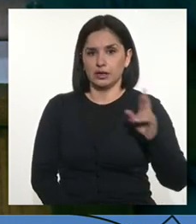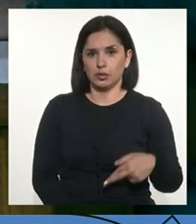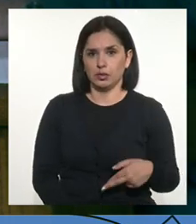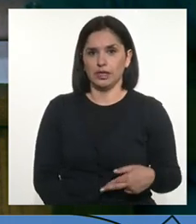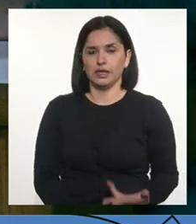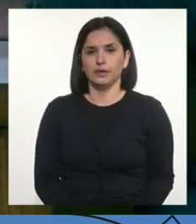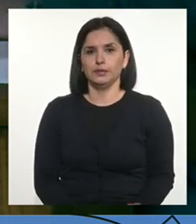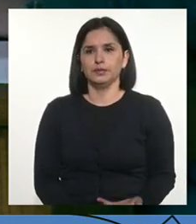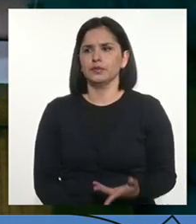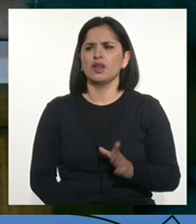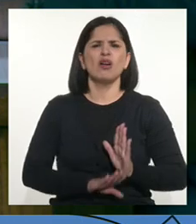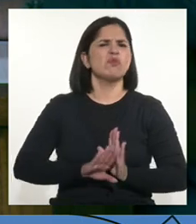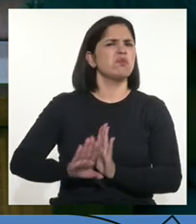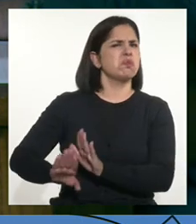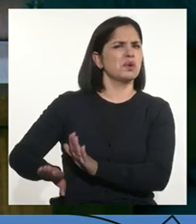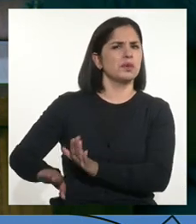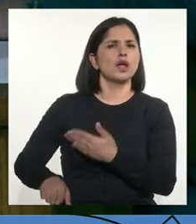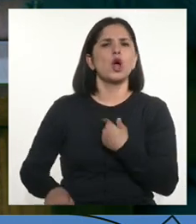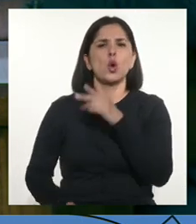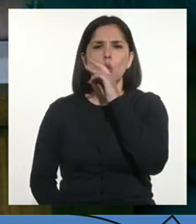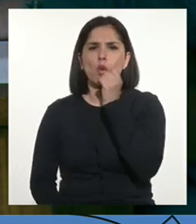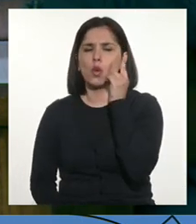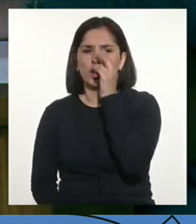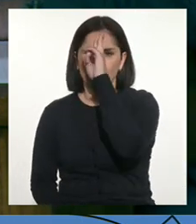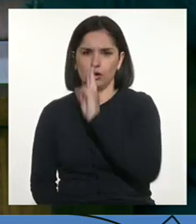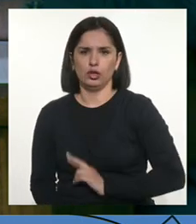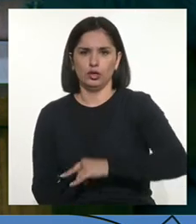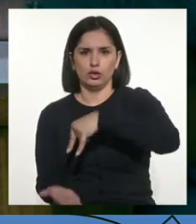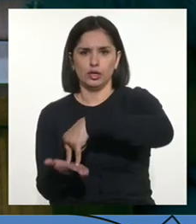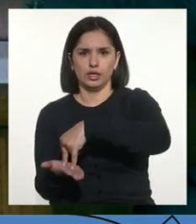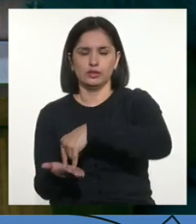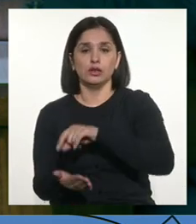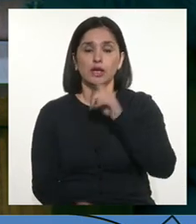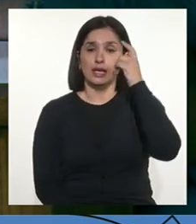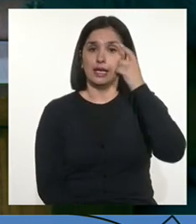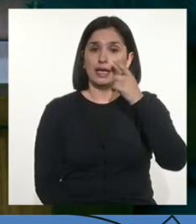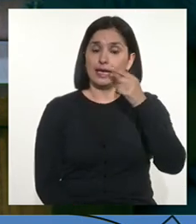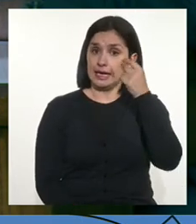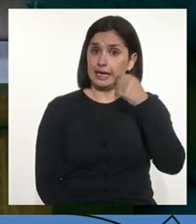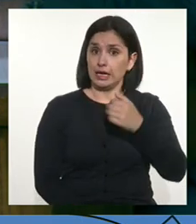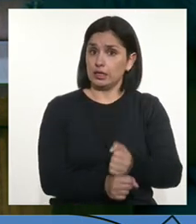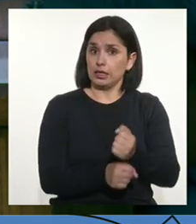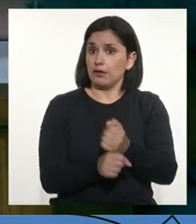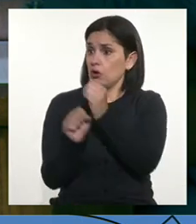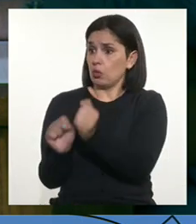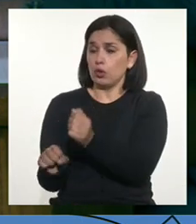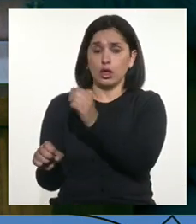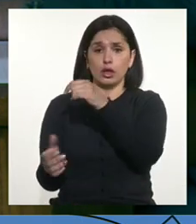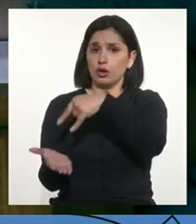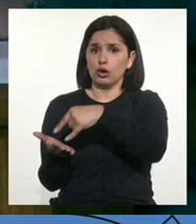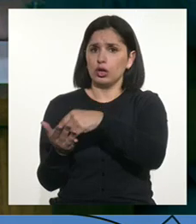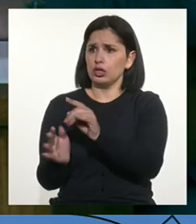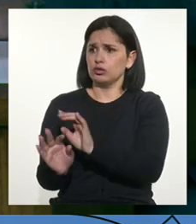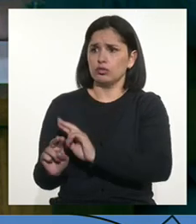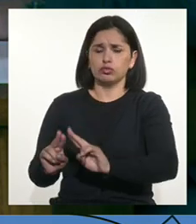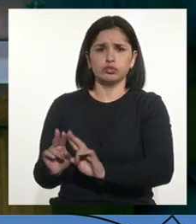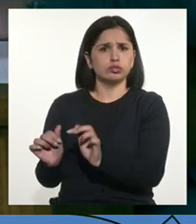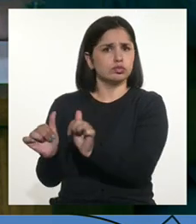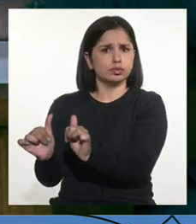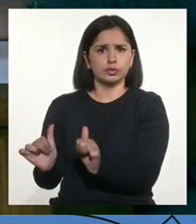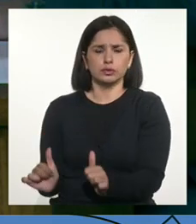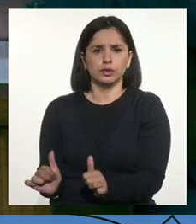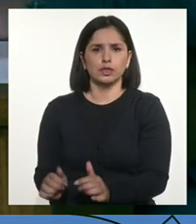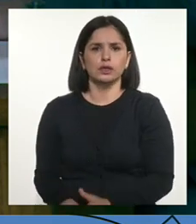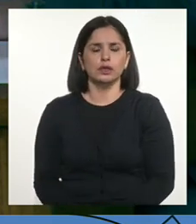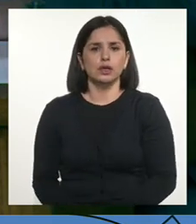de pereciendo el rol que le corresponde al congreso nacional creo que este trabajo perfectamente lo podría hacer el congreso nacional y podría por